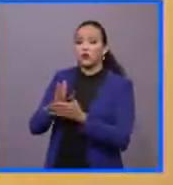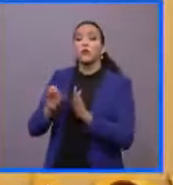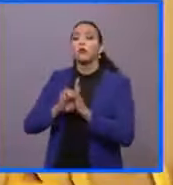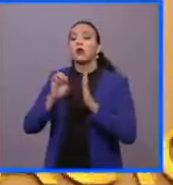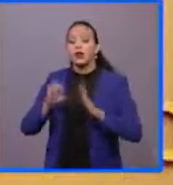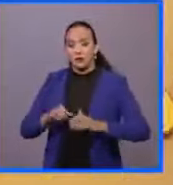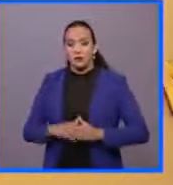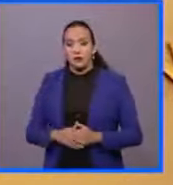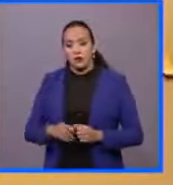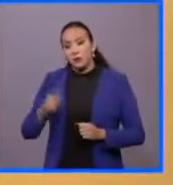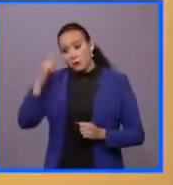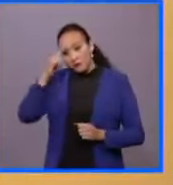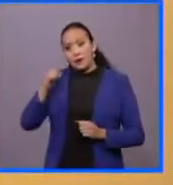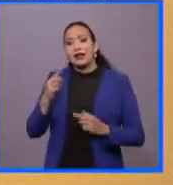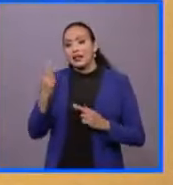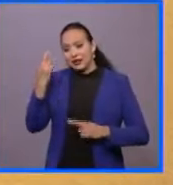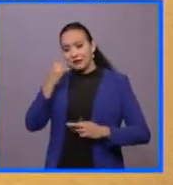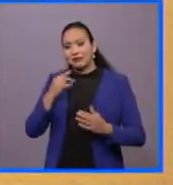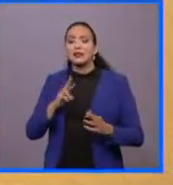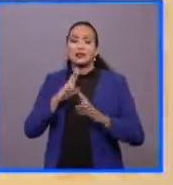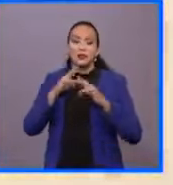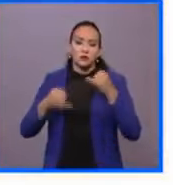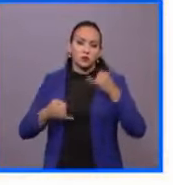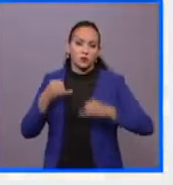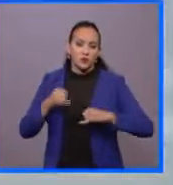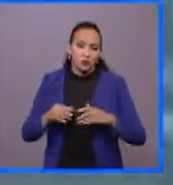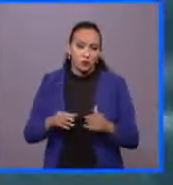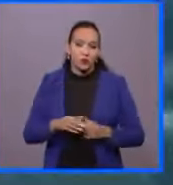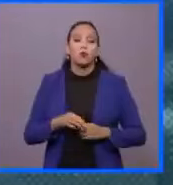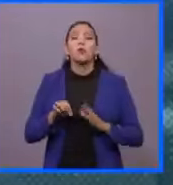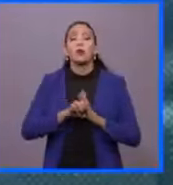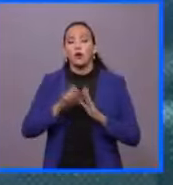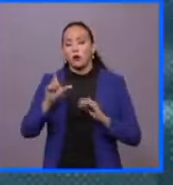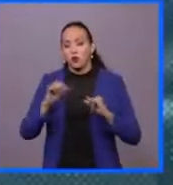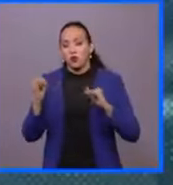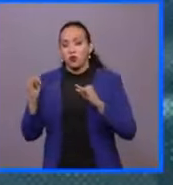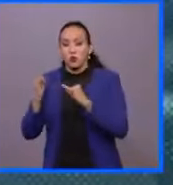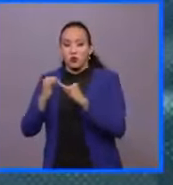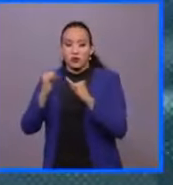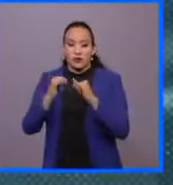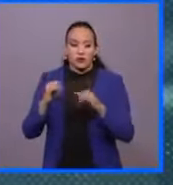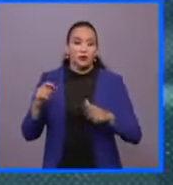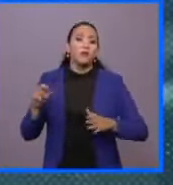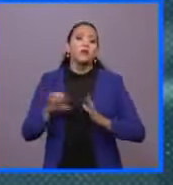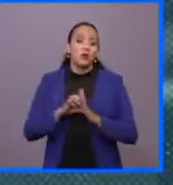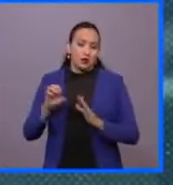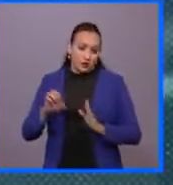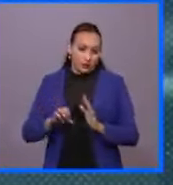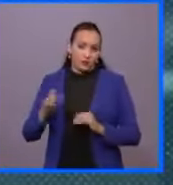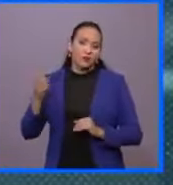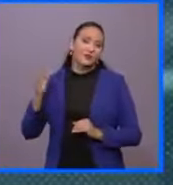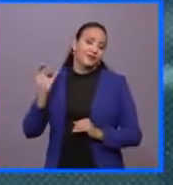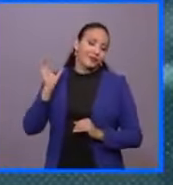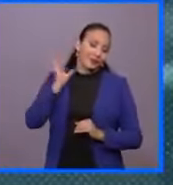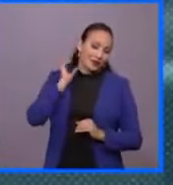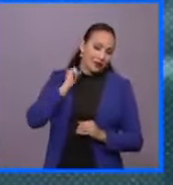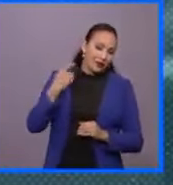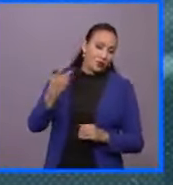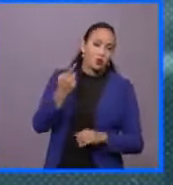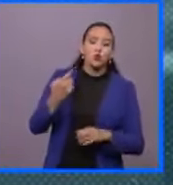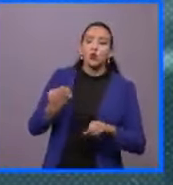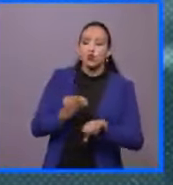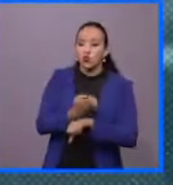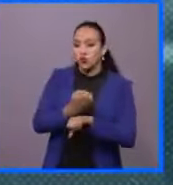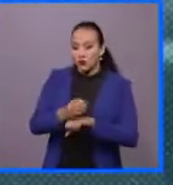el cumplimiento de una suspensión. En consecuencia, cuando un órgano legislativo, como el Congreso de un Estado, asume funciones